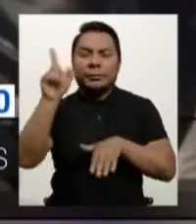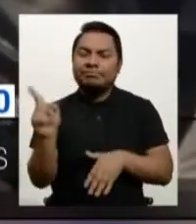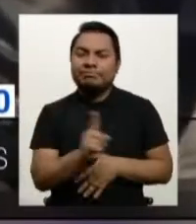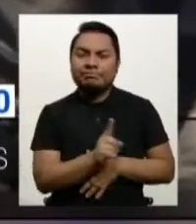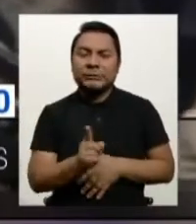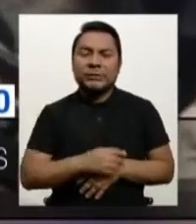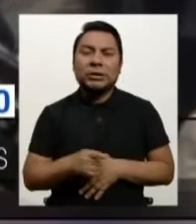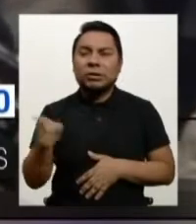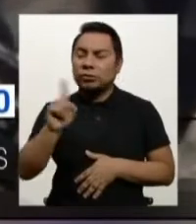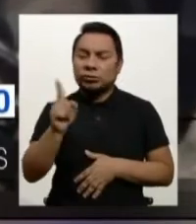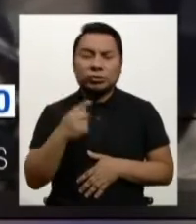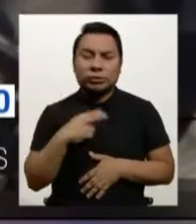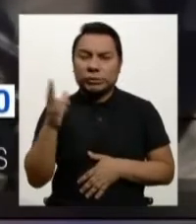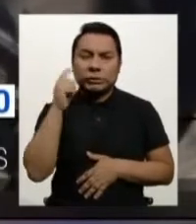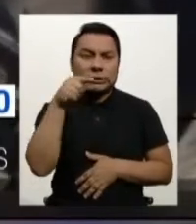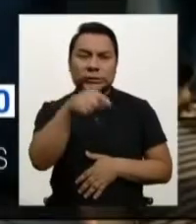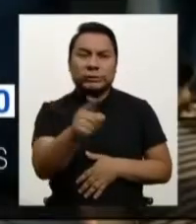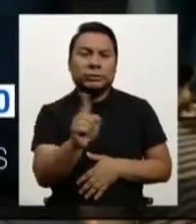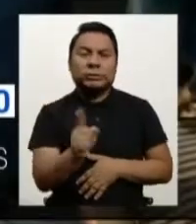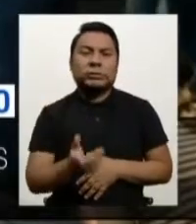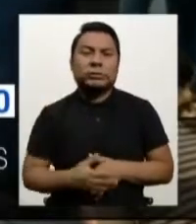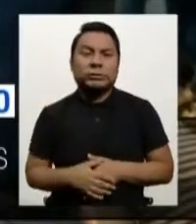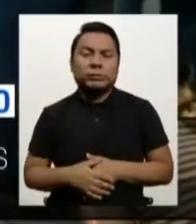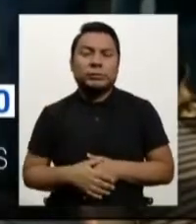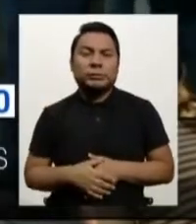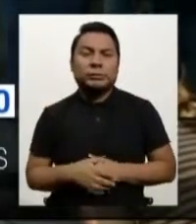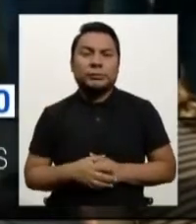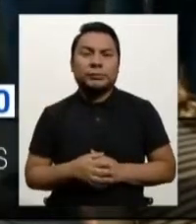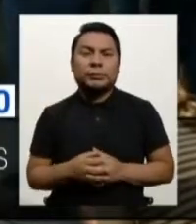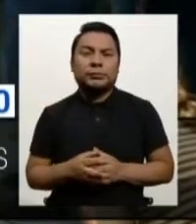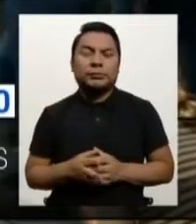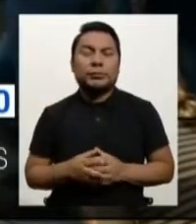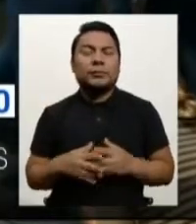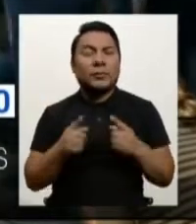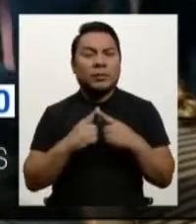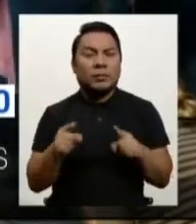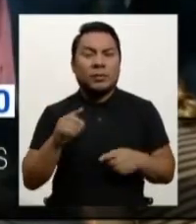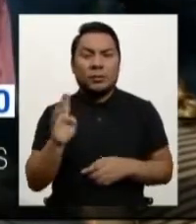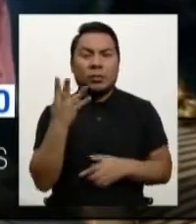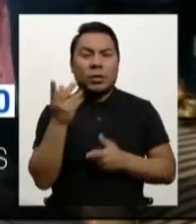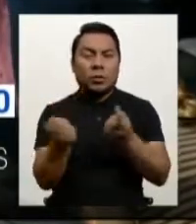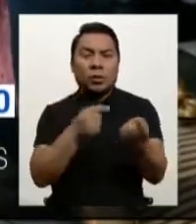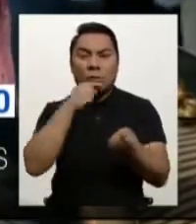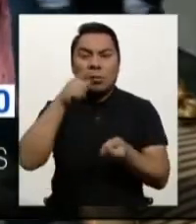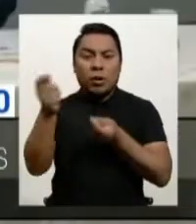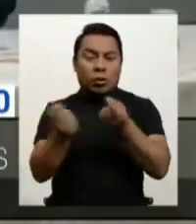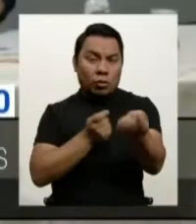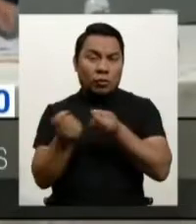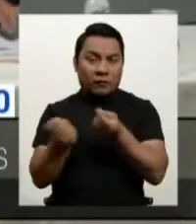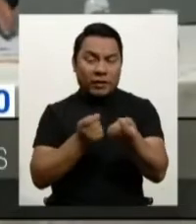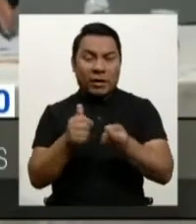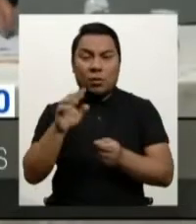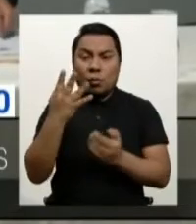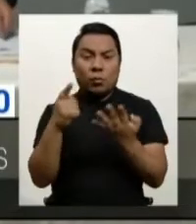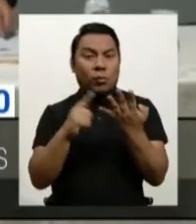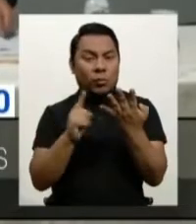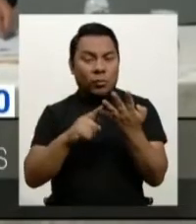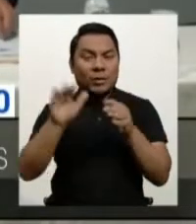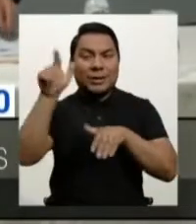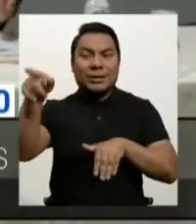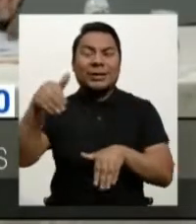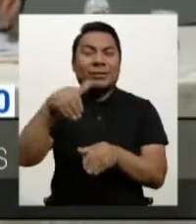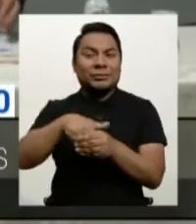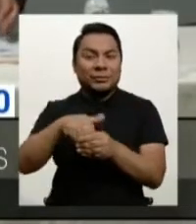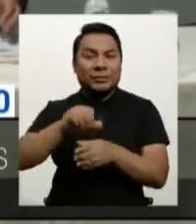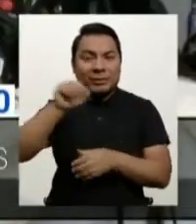ficticias. Nosotros no expulsamos ficticiamente a nadie. Pero la 4ª gobernadora de Acción Democrática y electa por